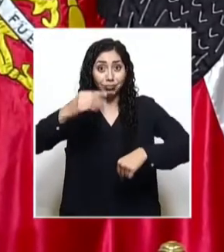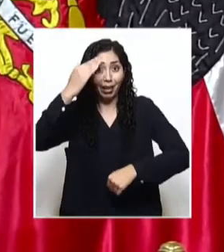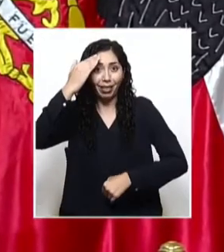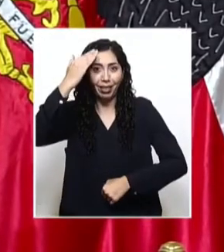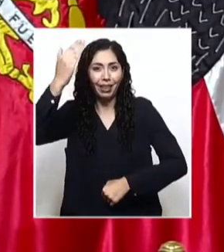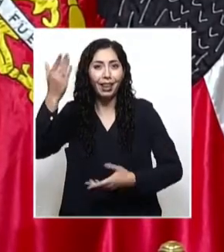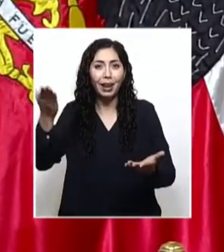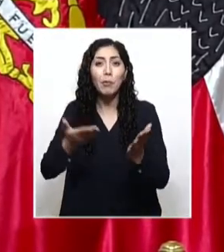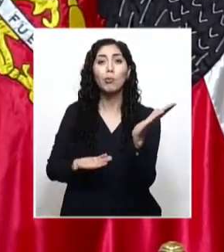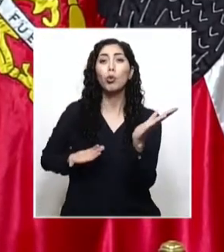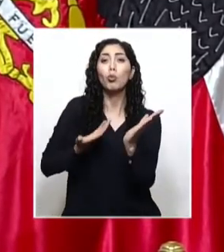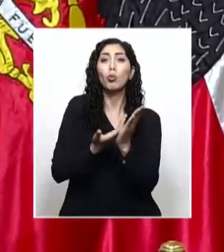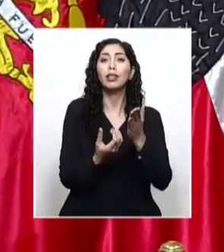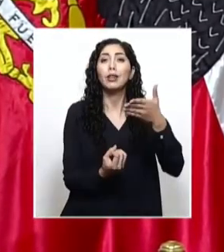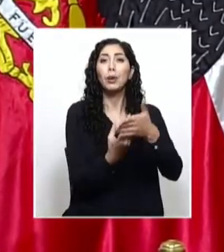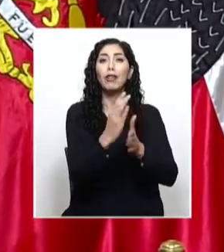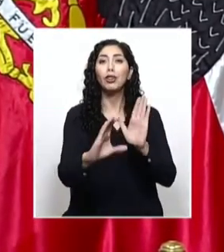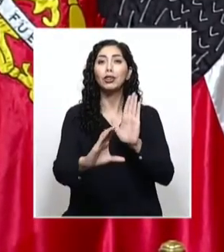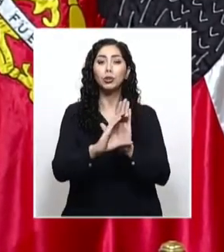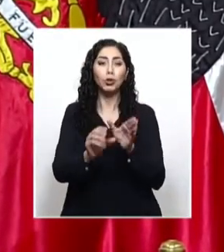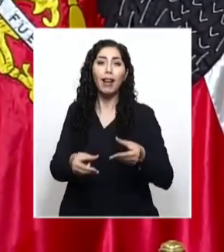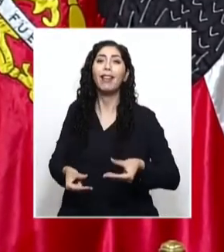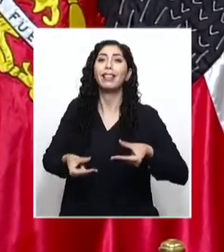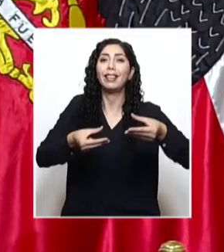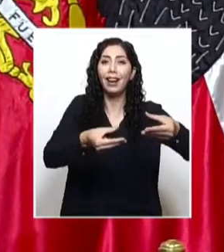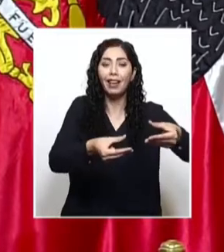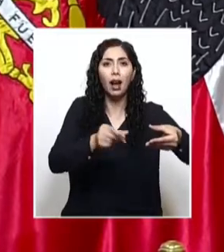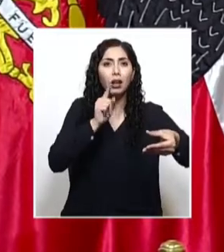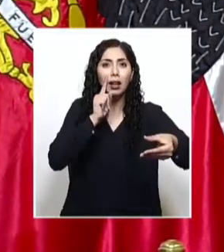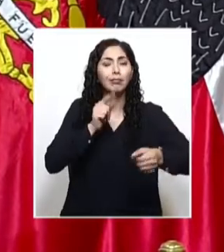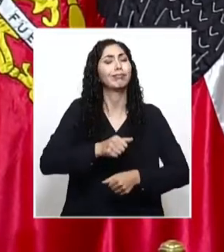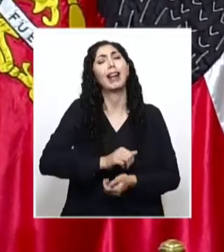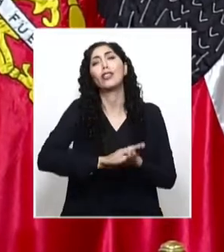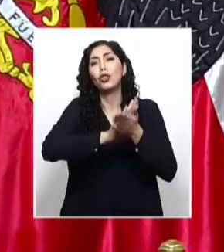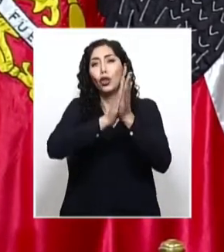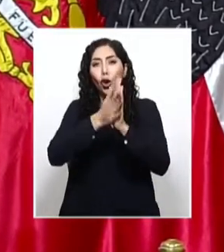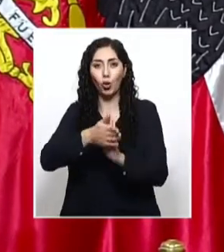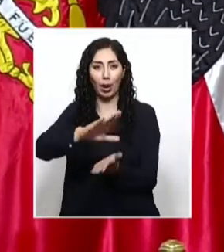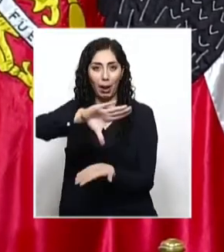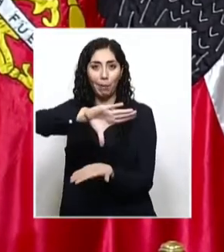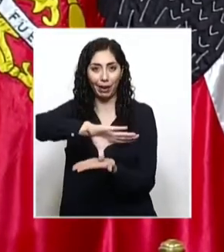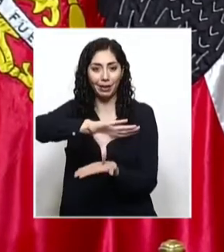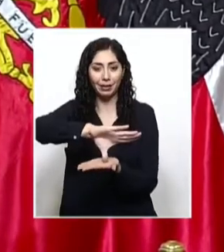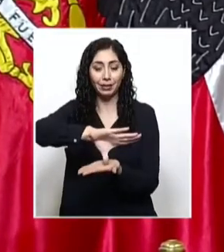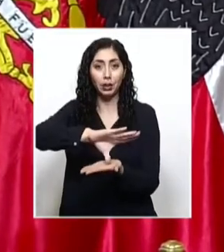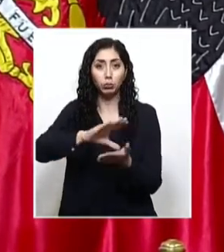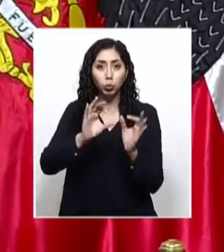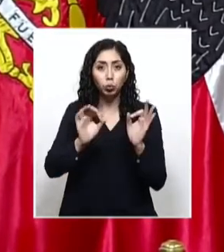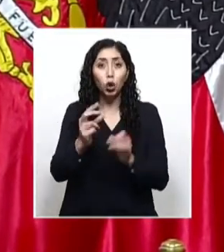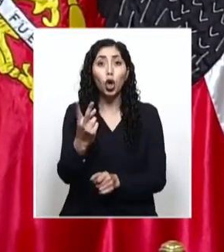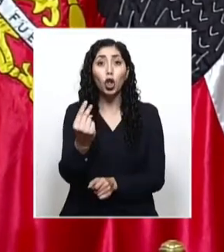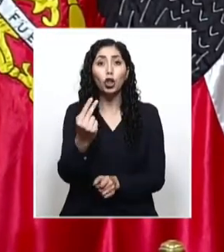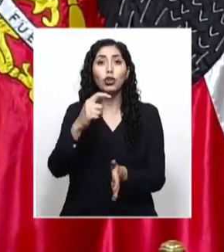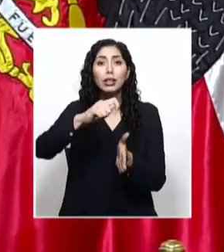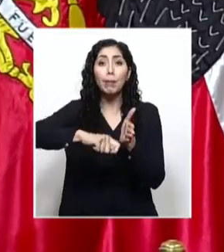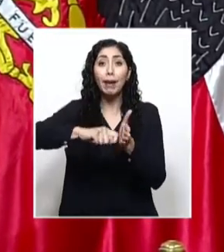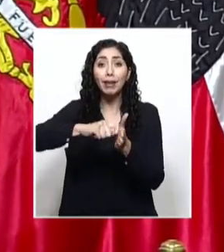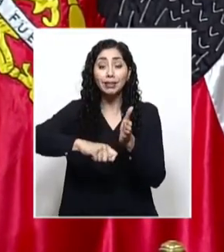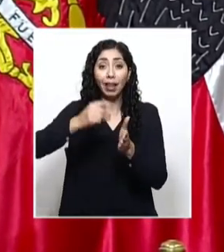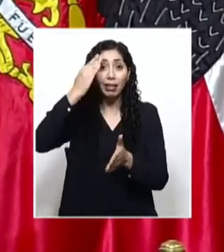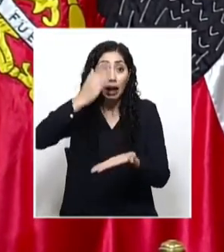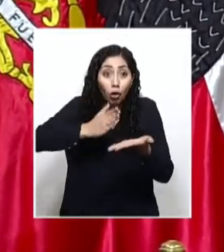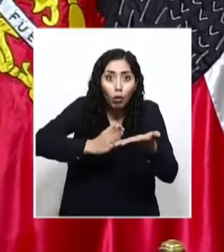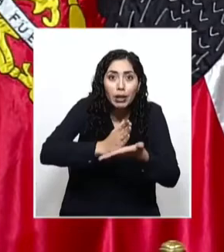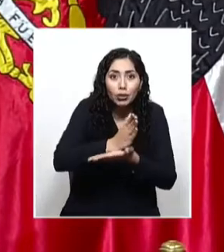entregar la propuesta de Nueva Constitución a todo el país, a exactos 12 meses desde que comenzáramos